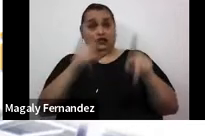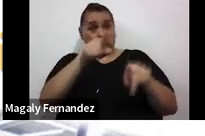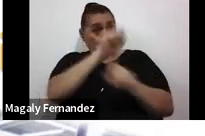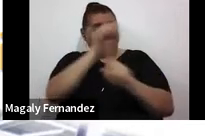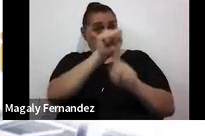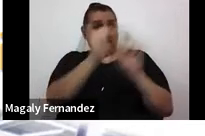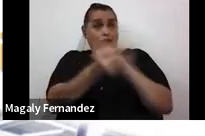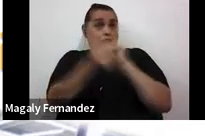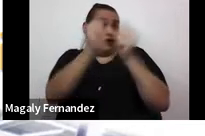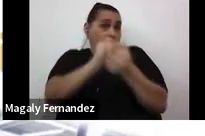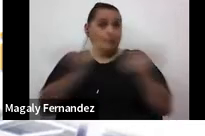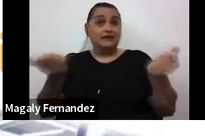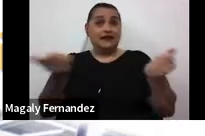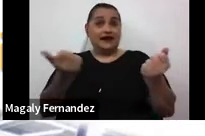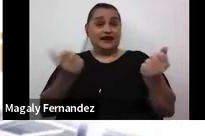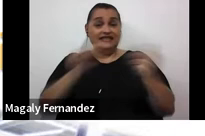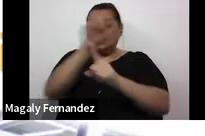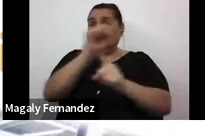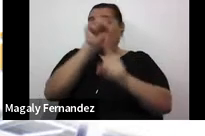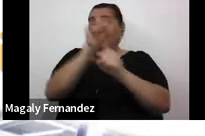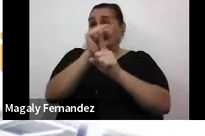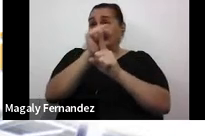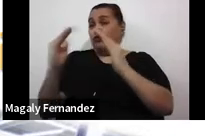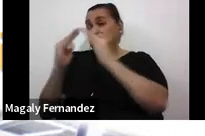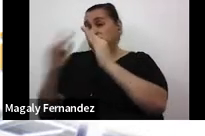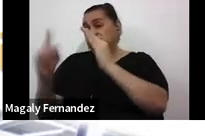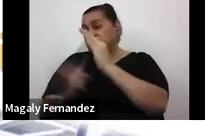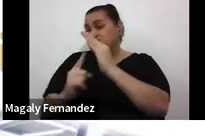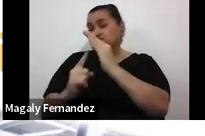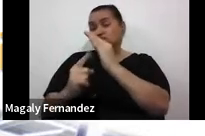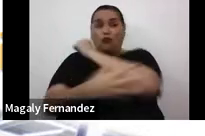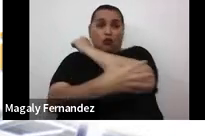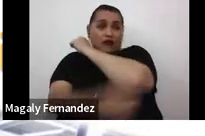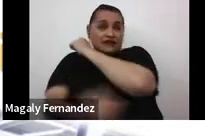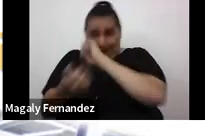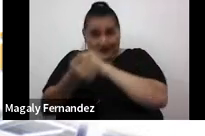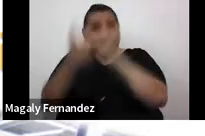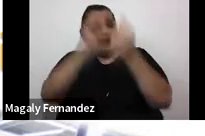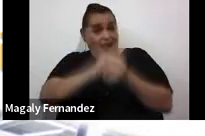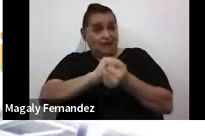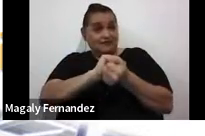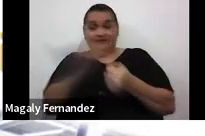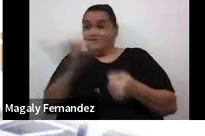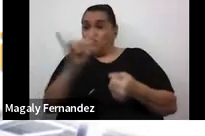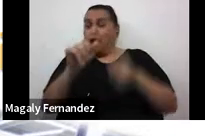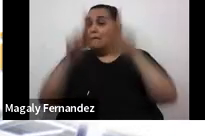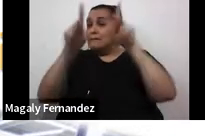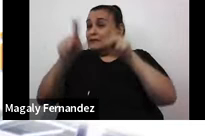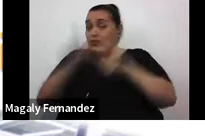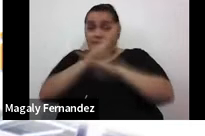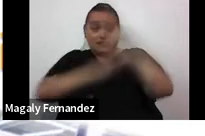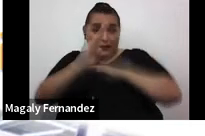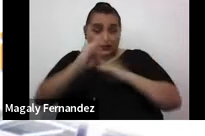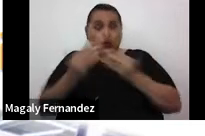o ya no está en situación de pobreza o de Refugio bueno igual con las personas con discapacidad si le ofrecemos oportunidades